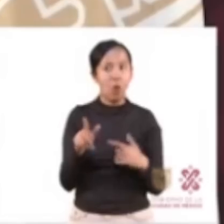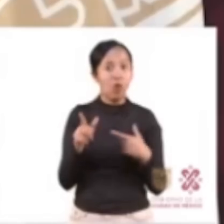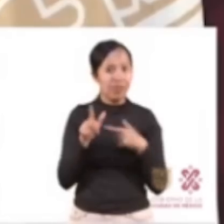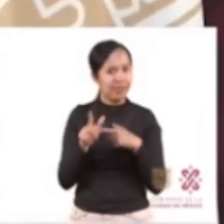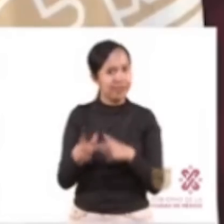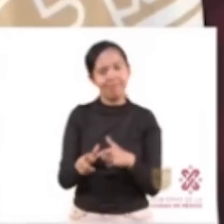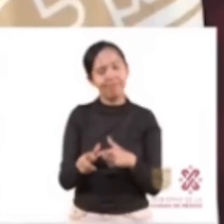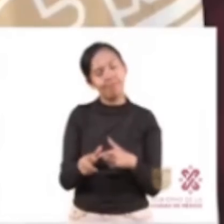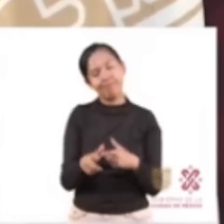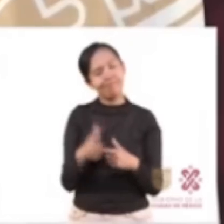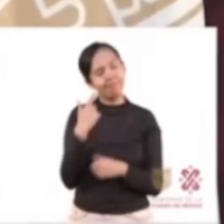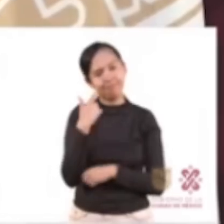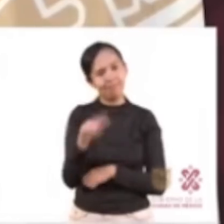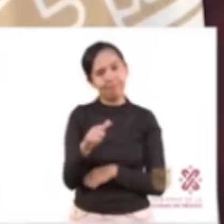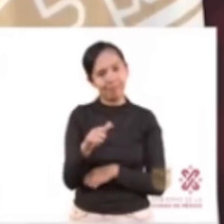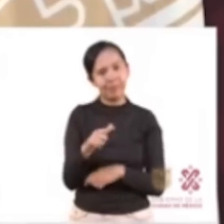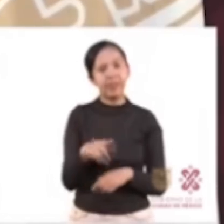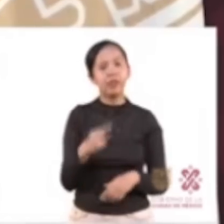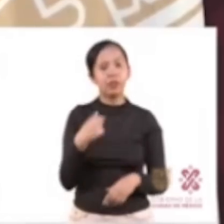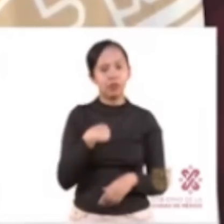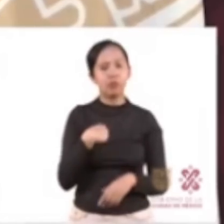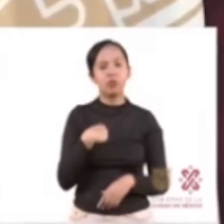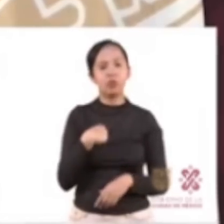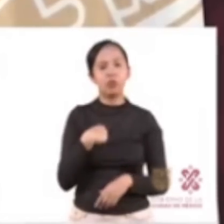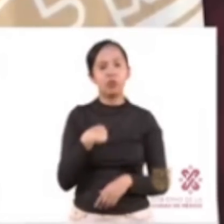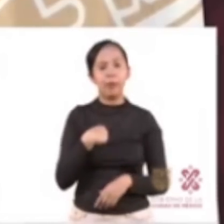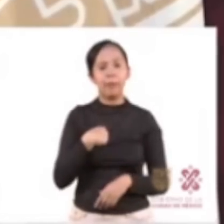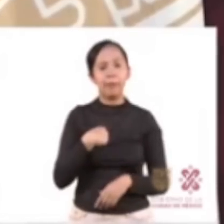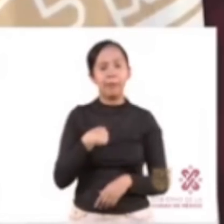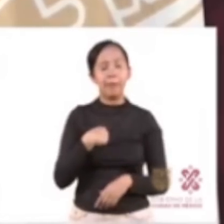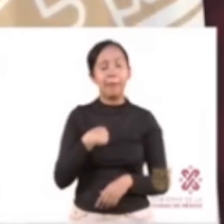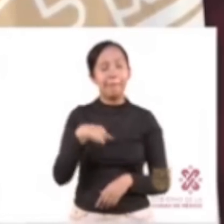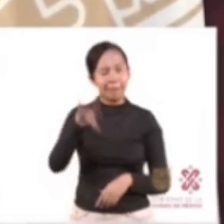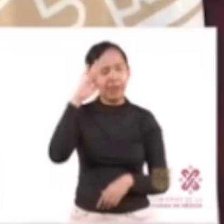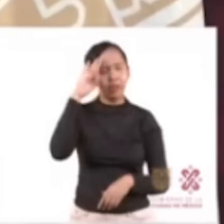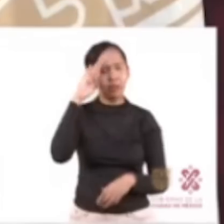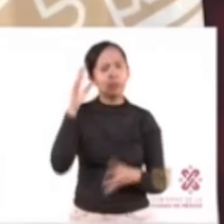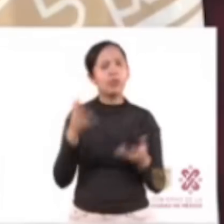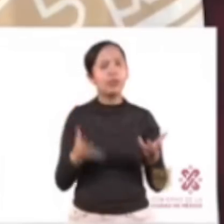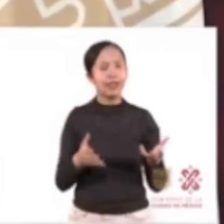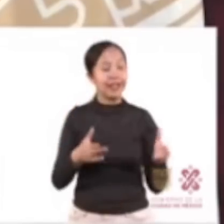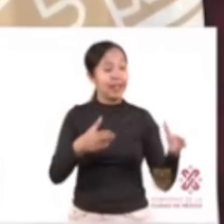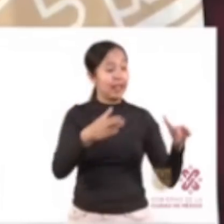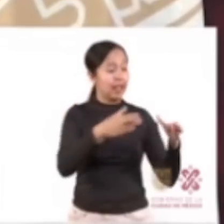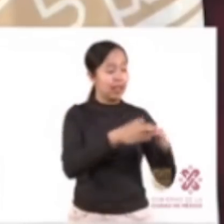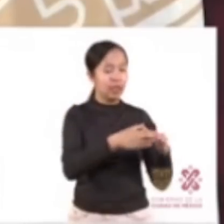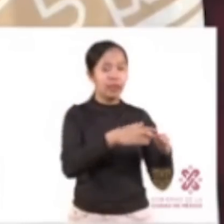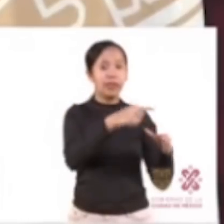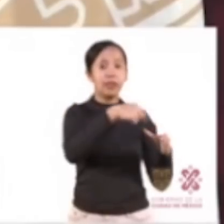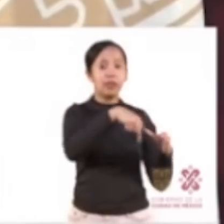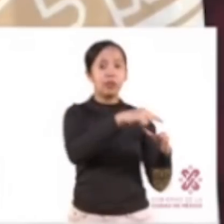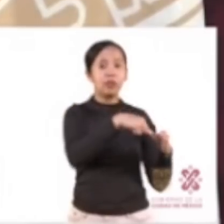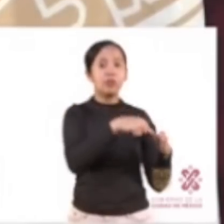son, yo los catalogo así, o sea, es un grupo que no quiere